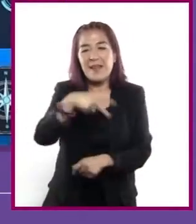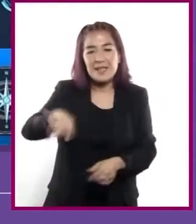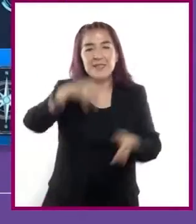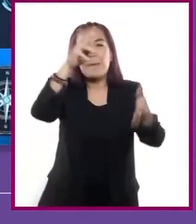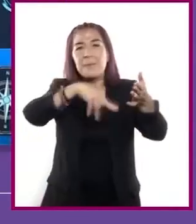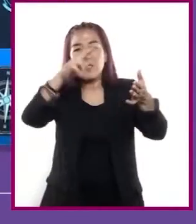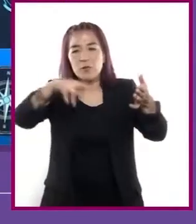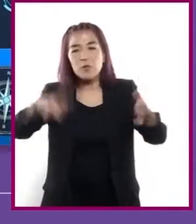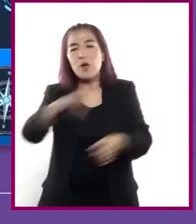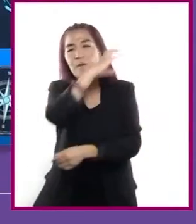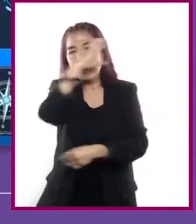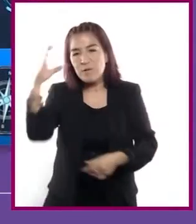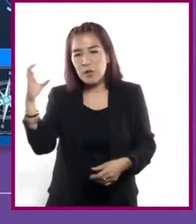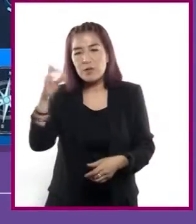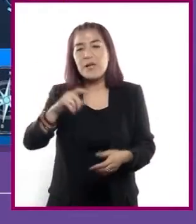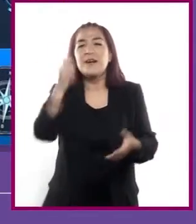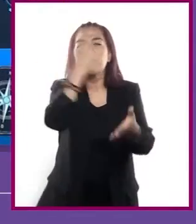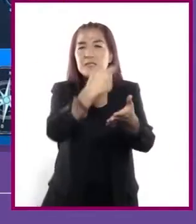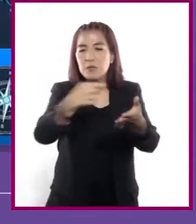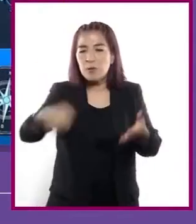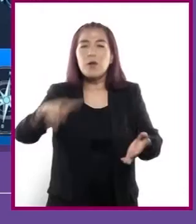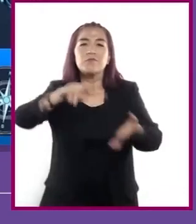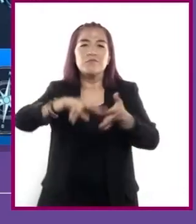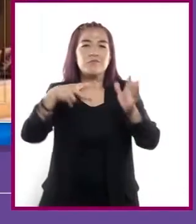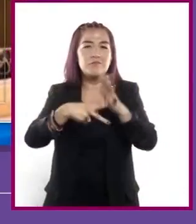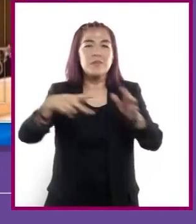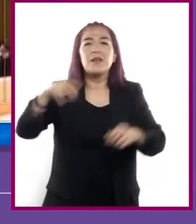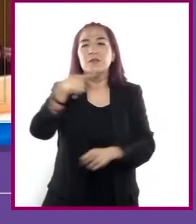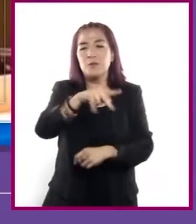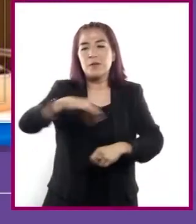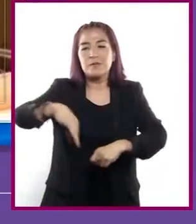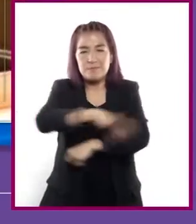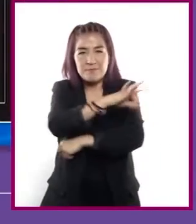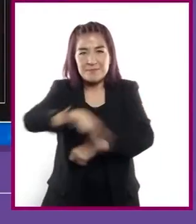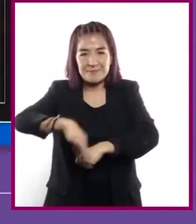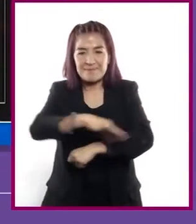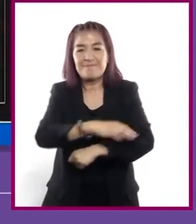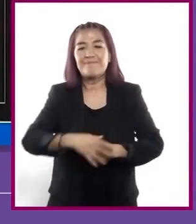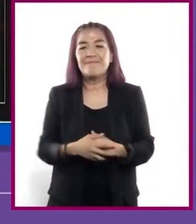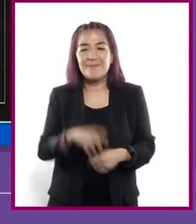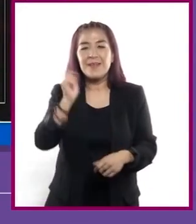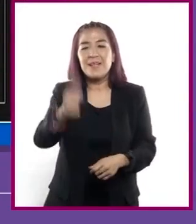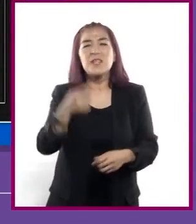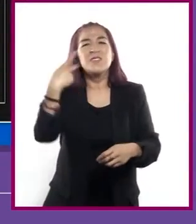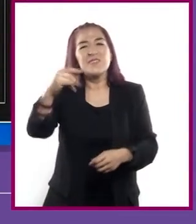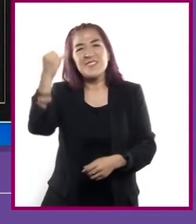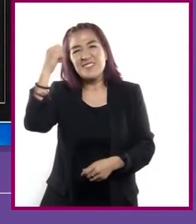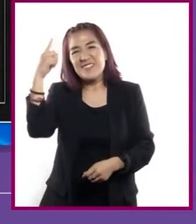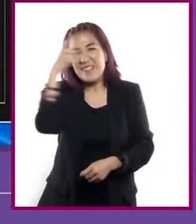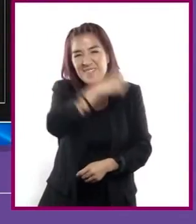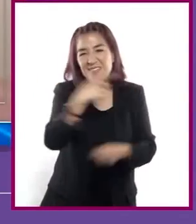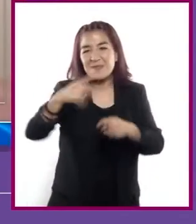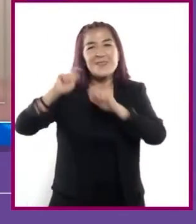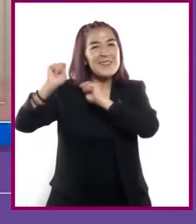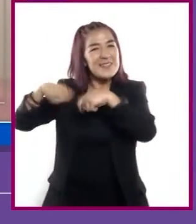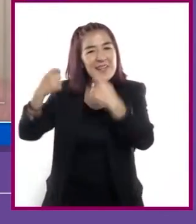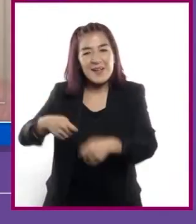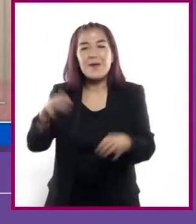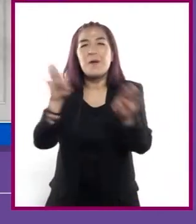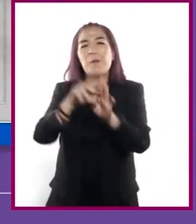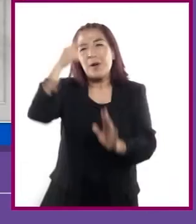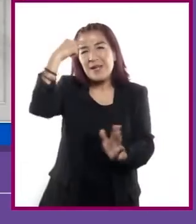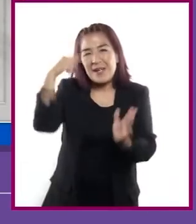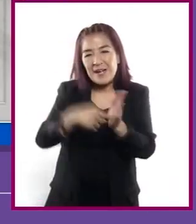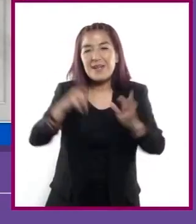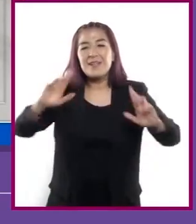pintura, fotografía, escritura y arquitectura. De toda una complejidad de tradiciones, creencias,